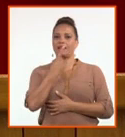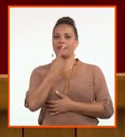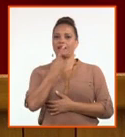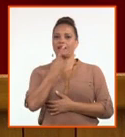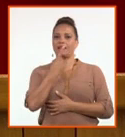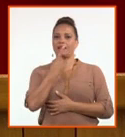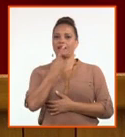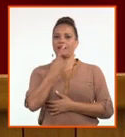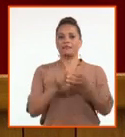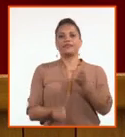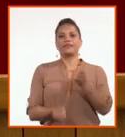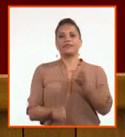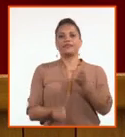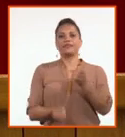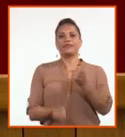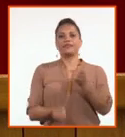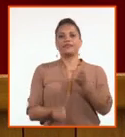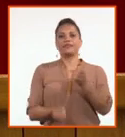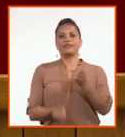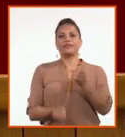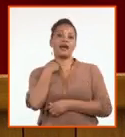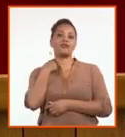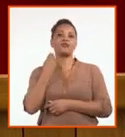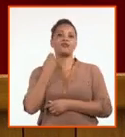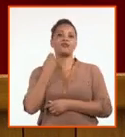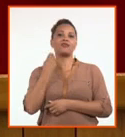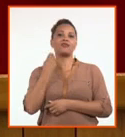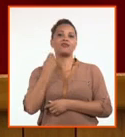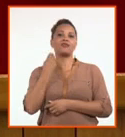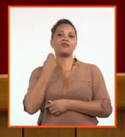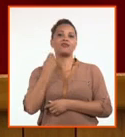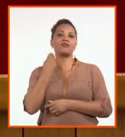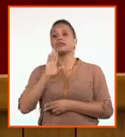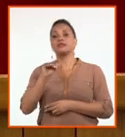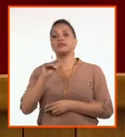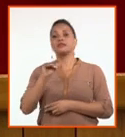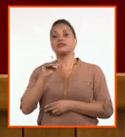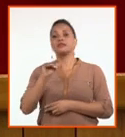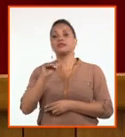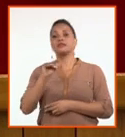crear y celebrar 100 años de historia. Cuando decimos que la FEU y